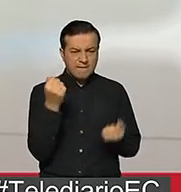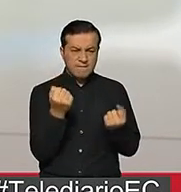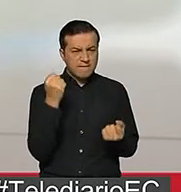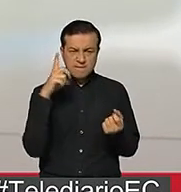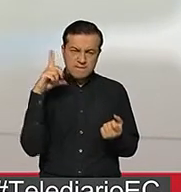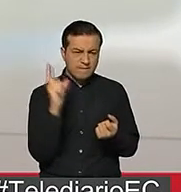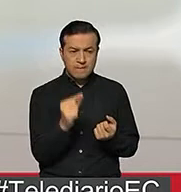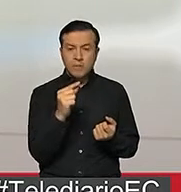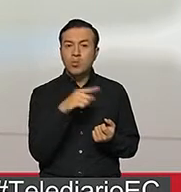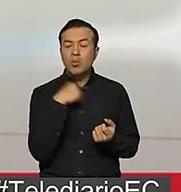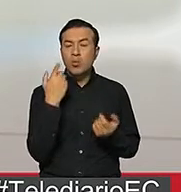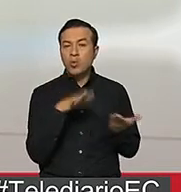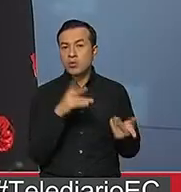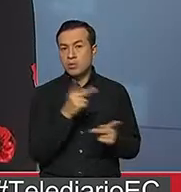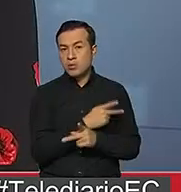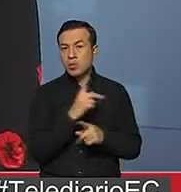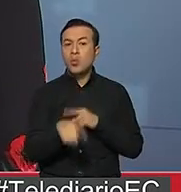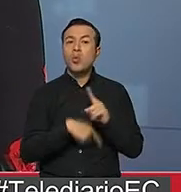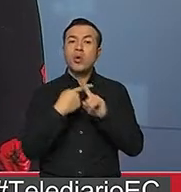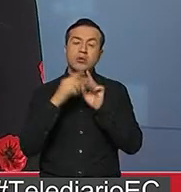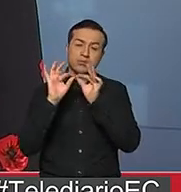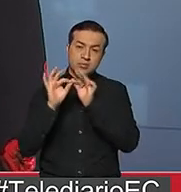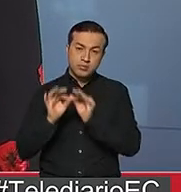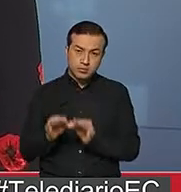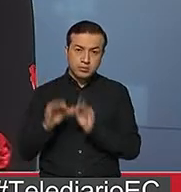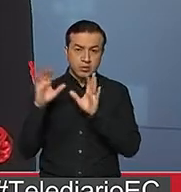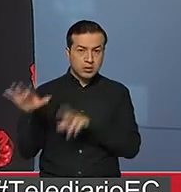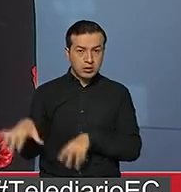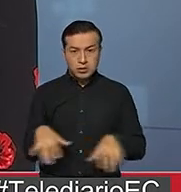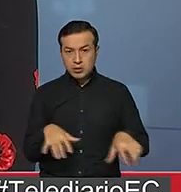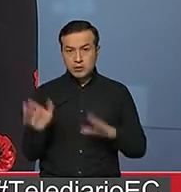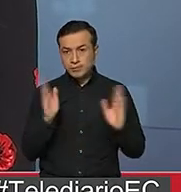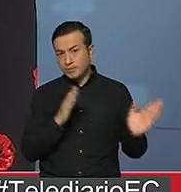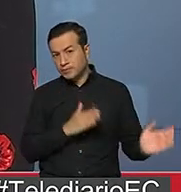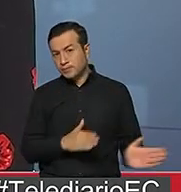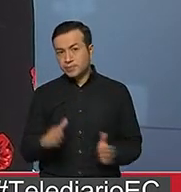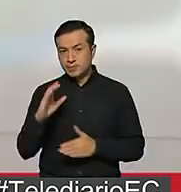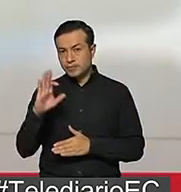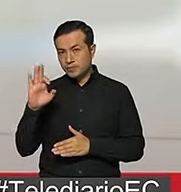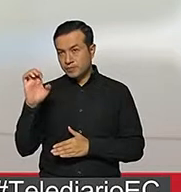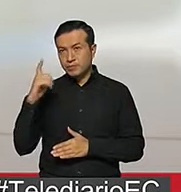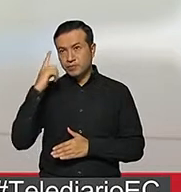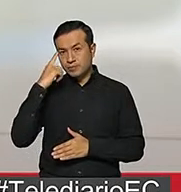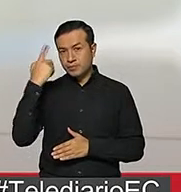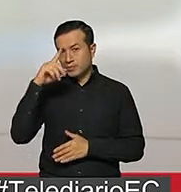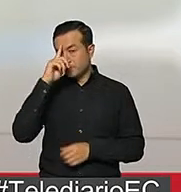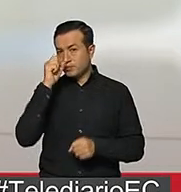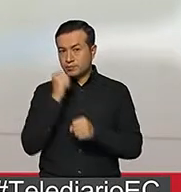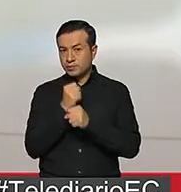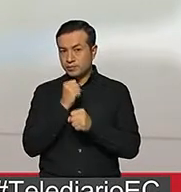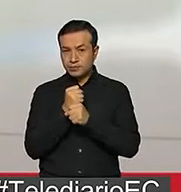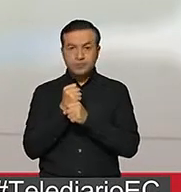pero para cuándo se van a poder reponer de lo que la coordinación que se ha hecho con la agencia nacional de tránsito está trabajando la comisión de